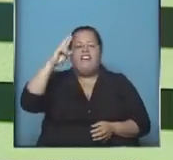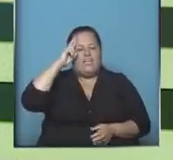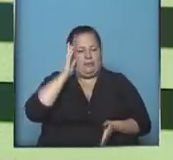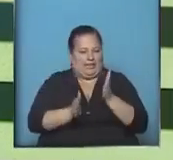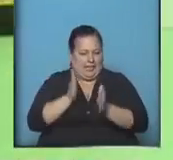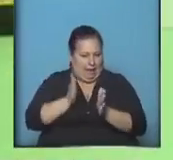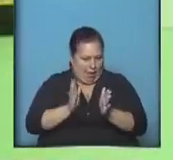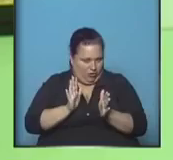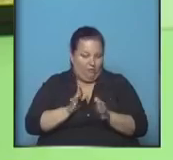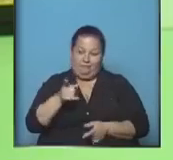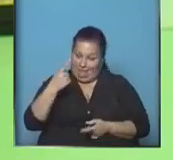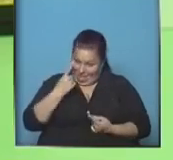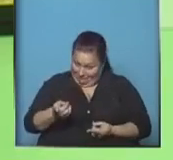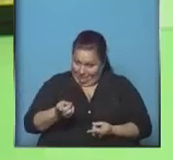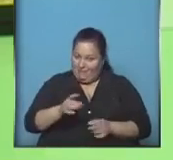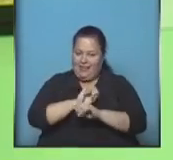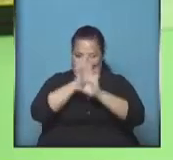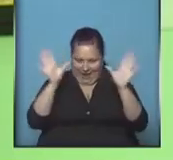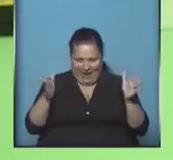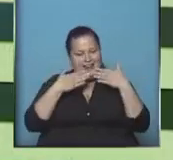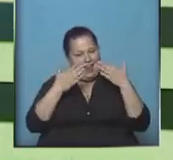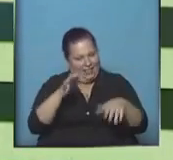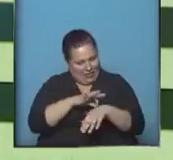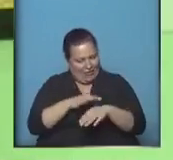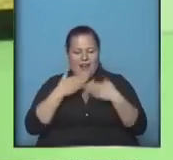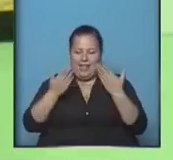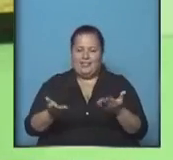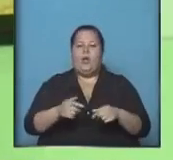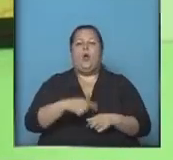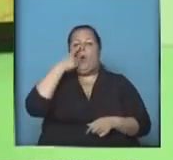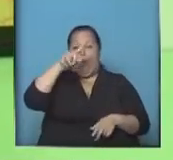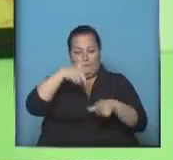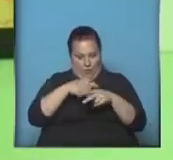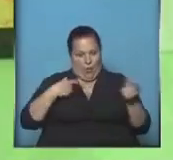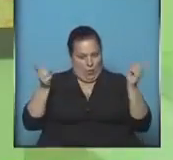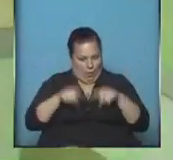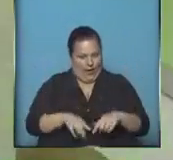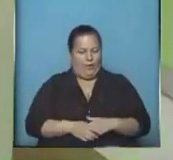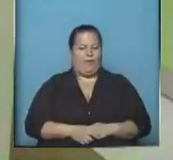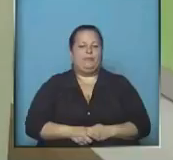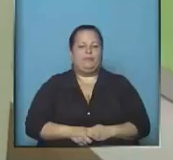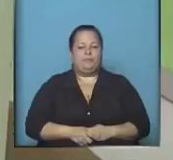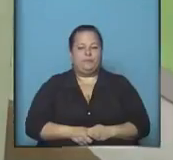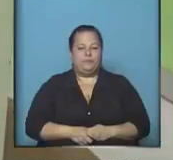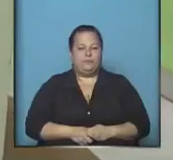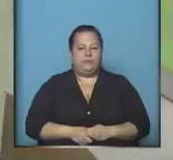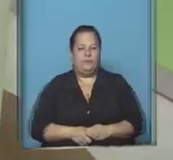su tratamiento escucharon bien quedó clarísimo gracias a su última pausa ya estamos de vuelta